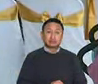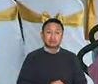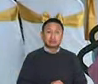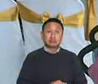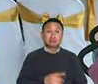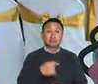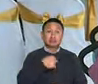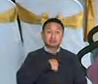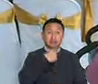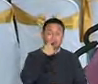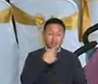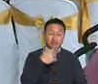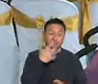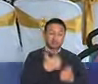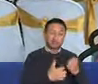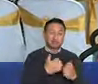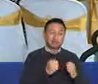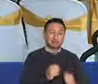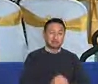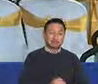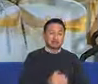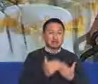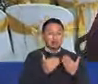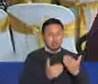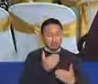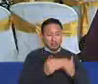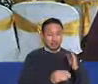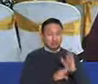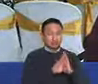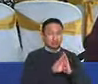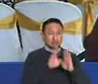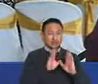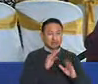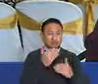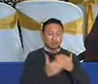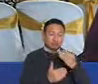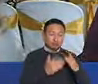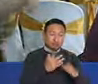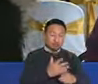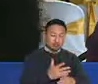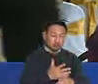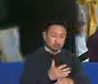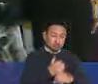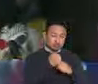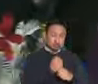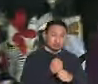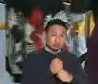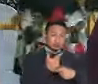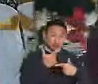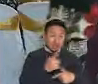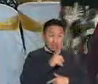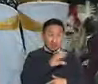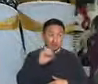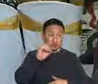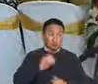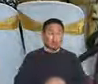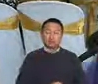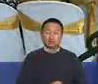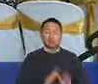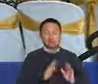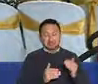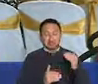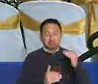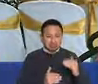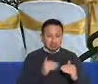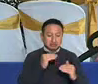muy golpeados, pero bueno, salimos adelante. Ya estamos recuperándonos, no 100%. Ha sido